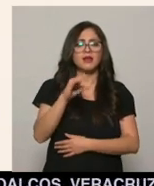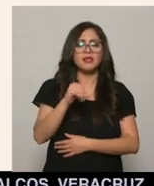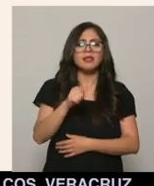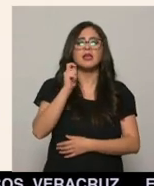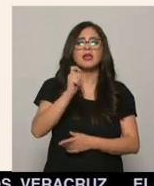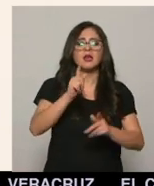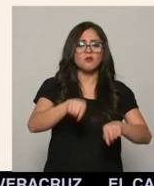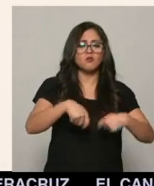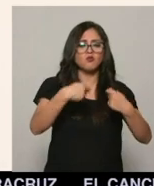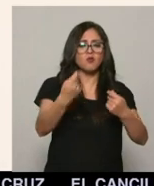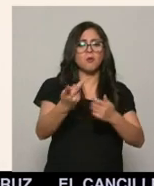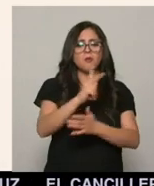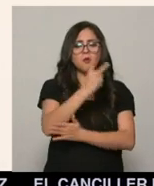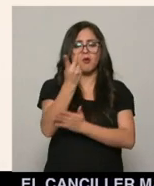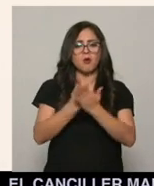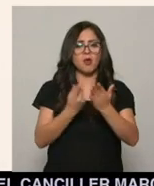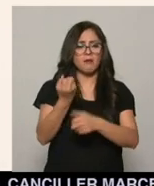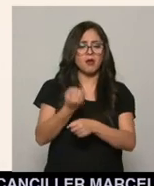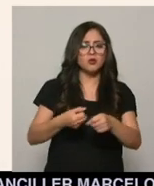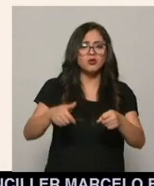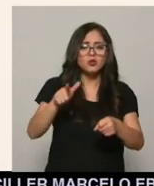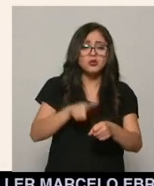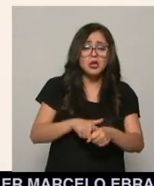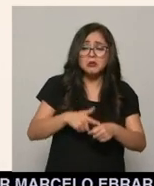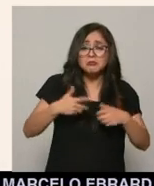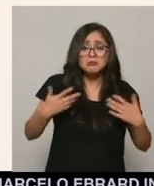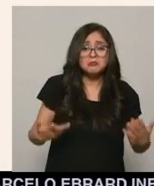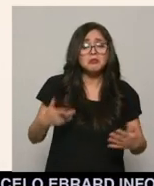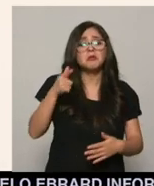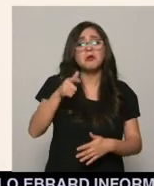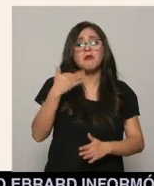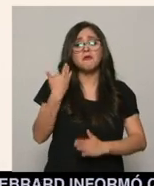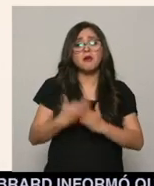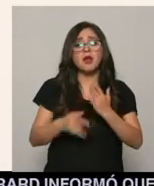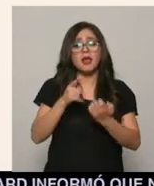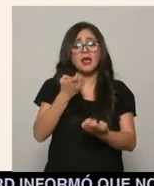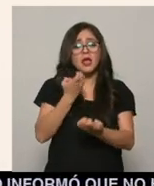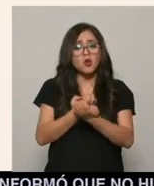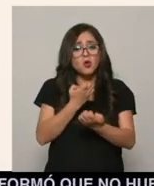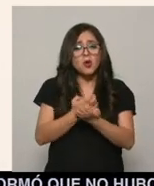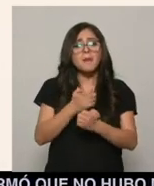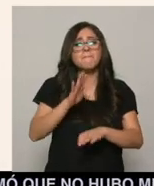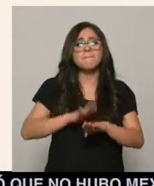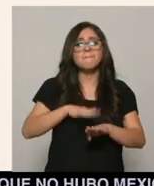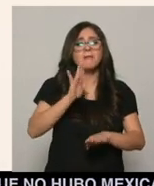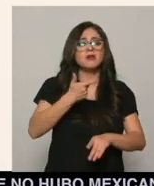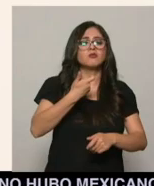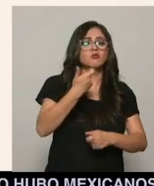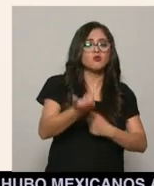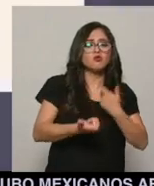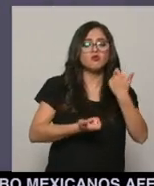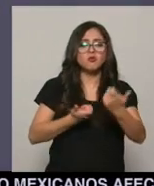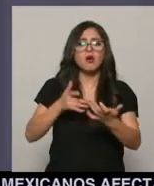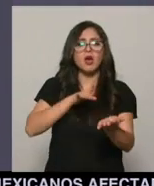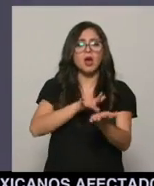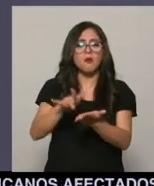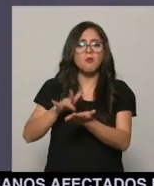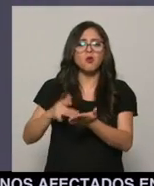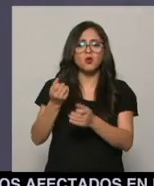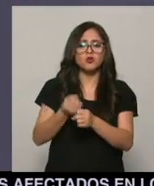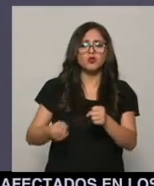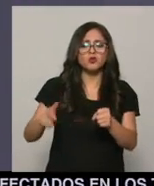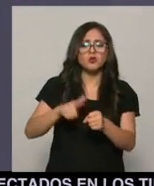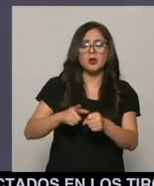programas sociales. Aún con muy escaso crecimiento económico, hay un crecimiento del bienestar social de las